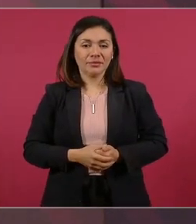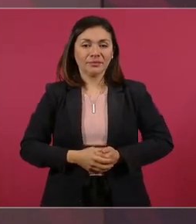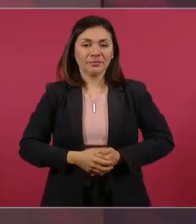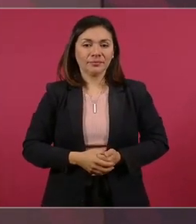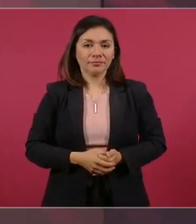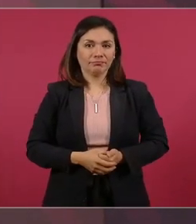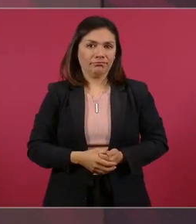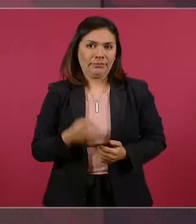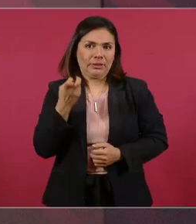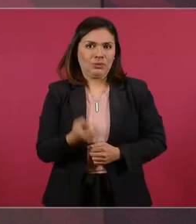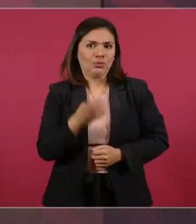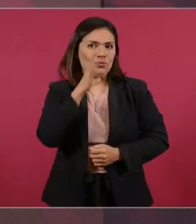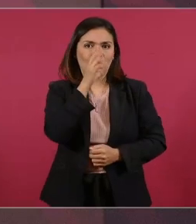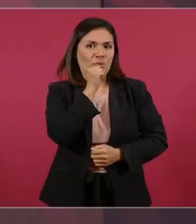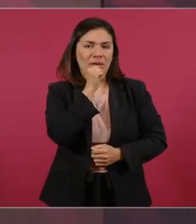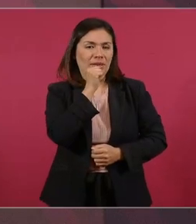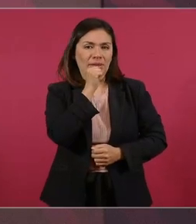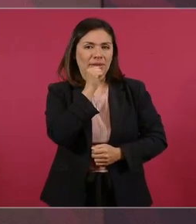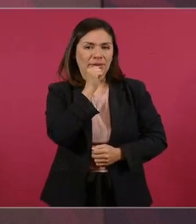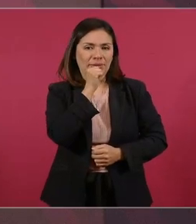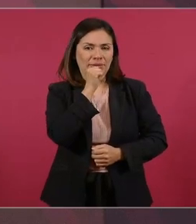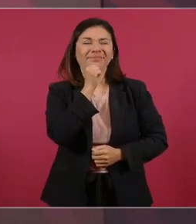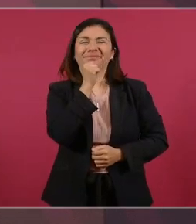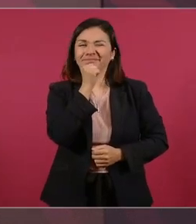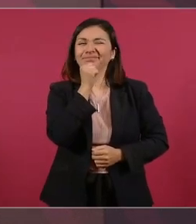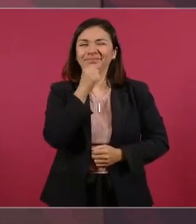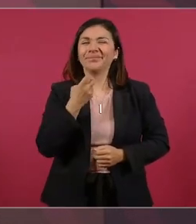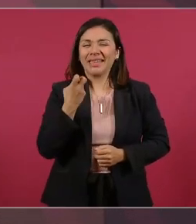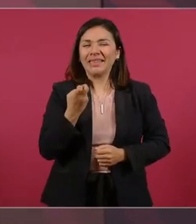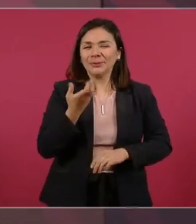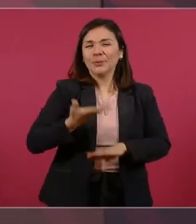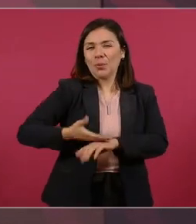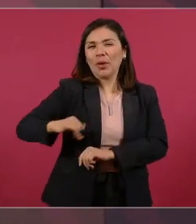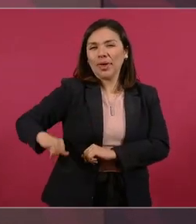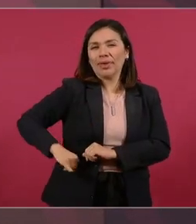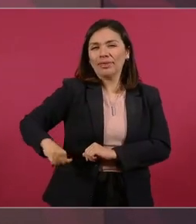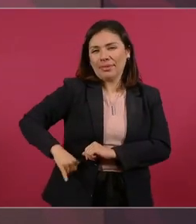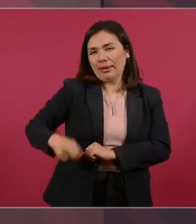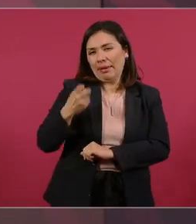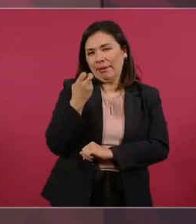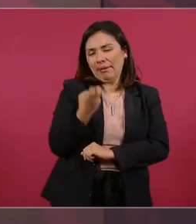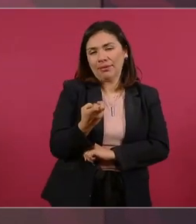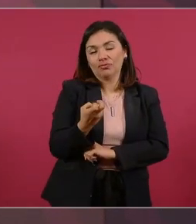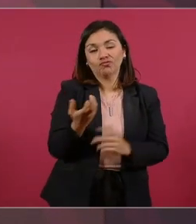no pueden. Entonces es interesante todo esto